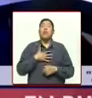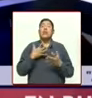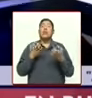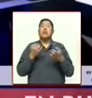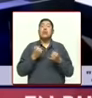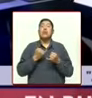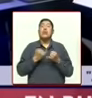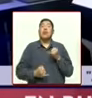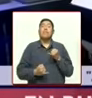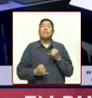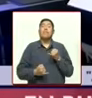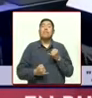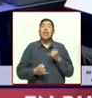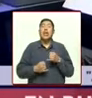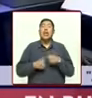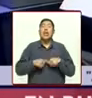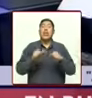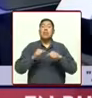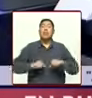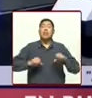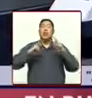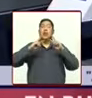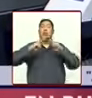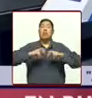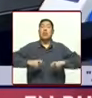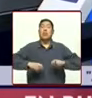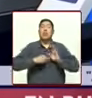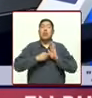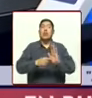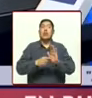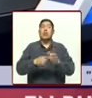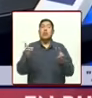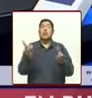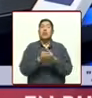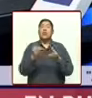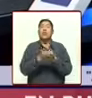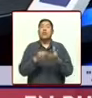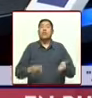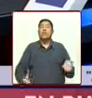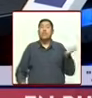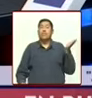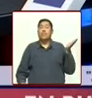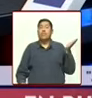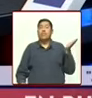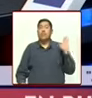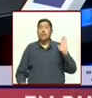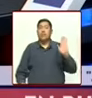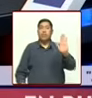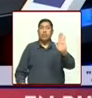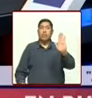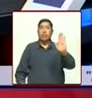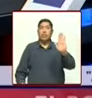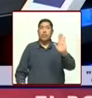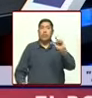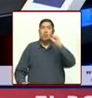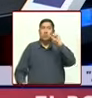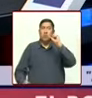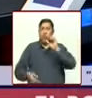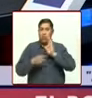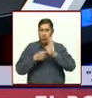cerrar. Seguimos con la investigación. Y les voy a mostrar estos documentos que solamente van a ser de muestra